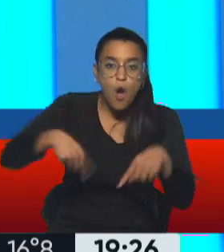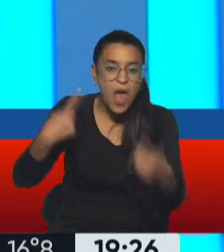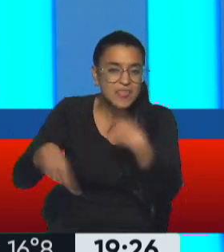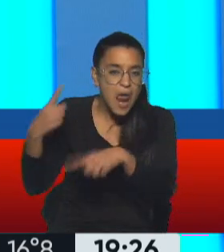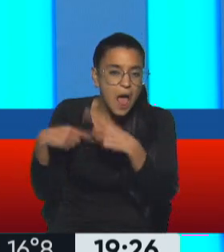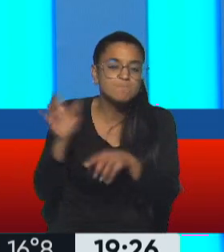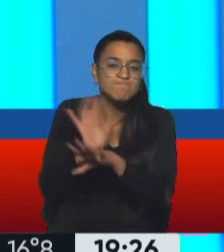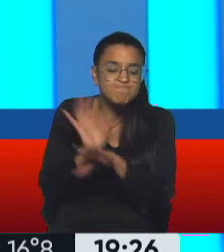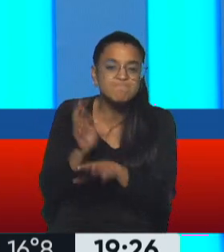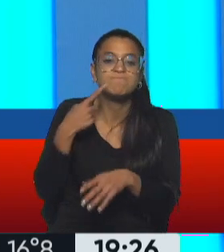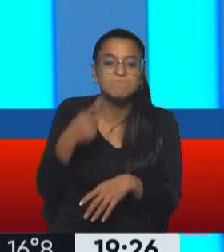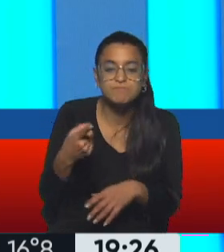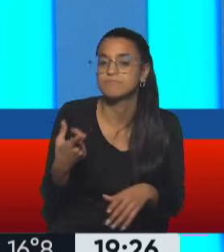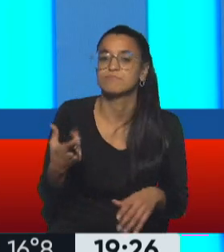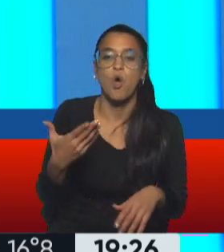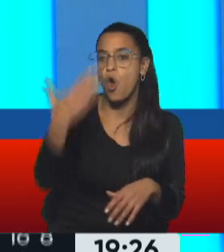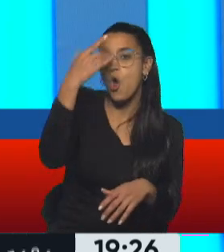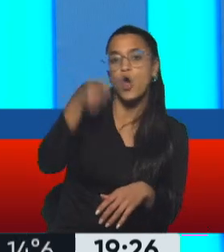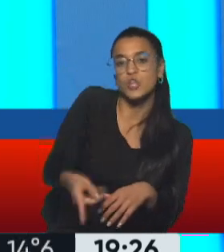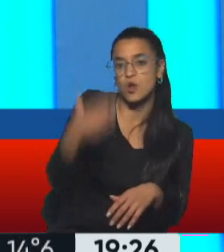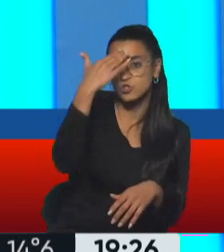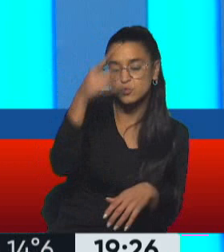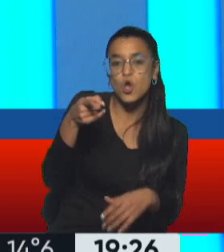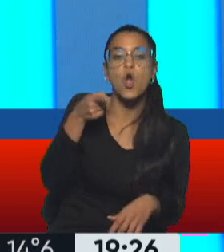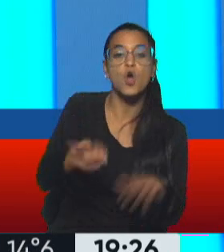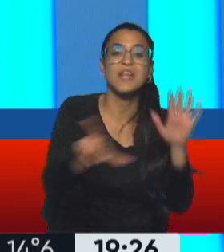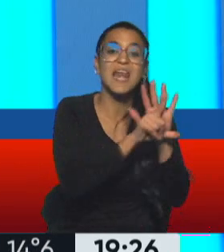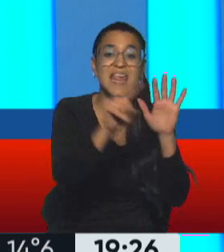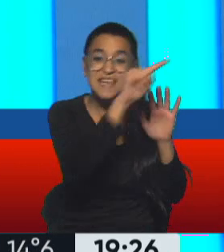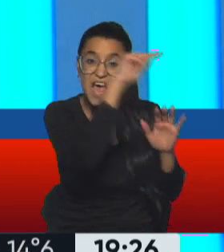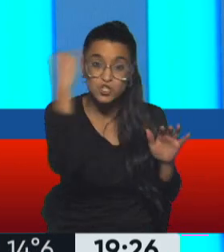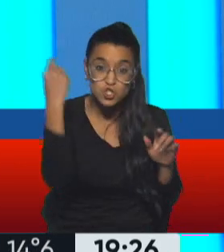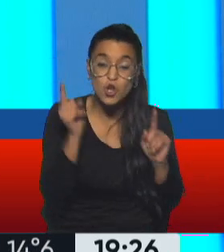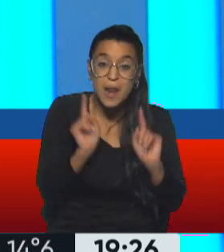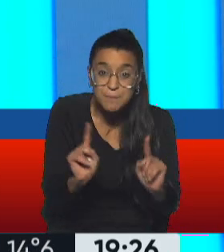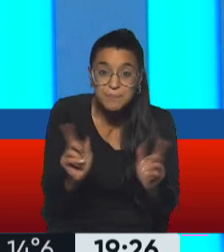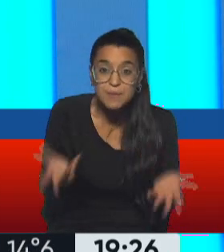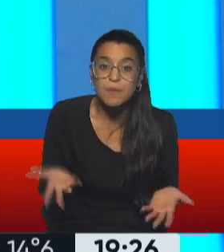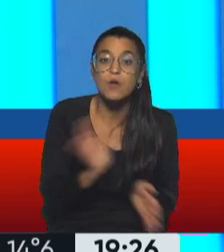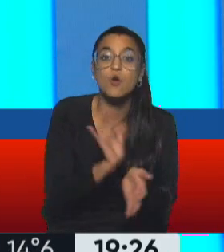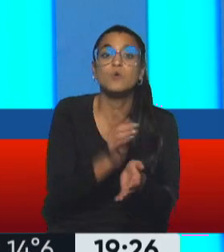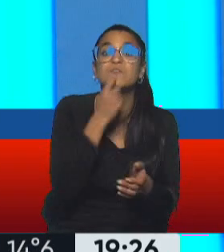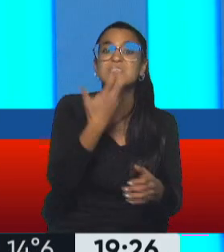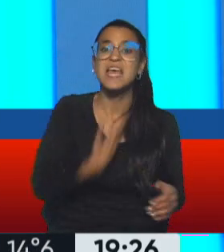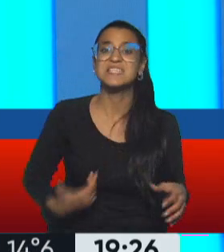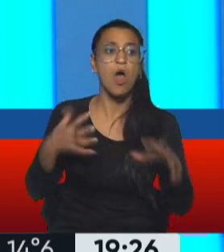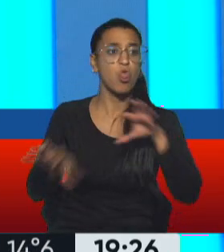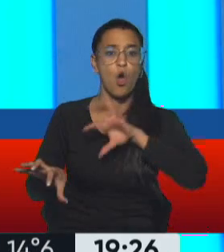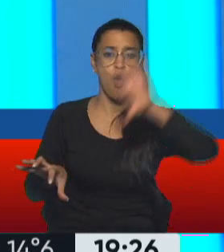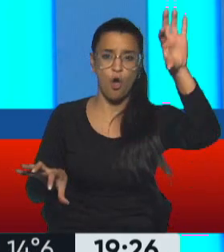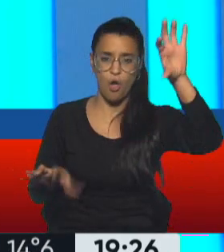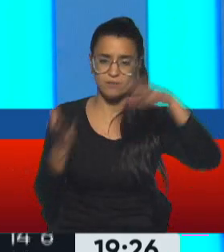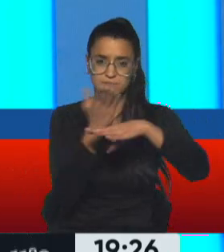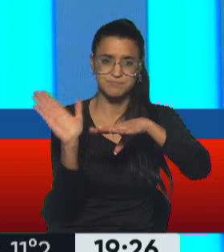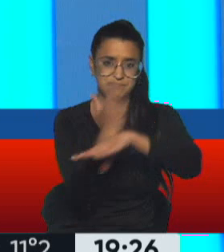tramitando acciones de inconstitucionalidad contra una ley nacional, como si esos estados fueran estados separatistas. Lo hablamos hace